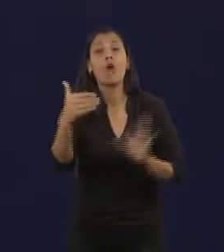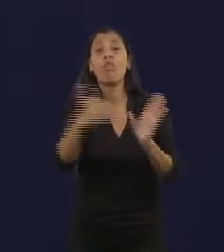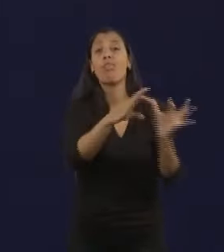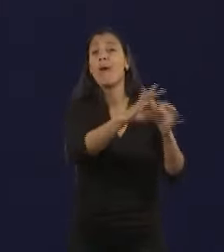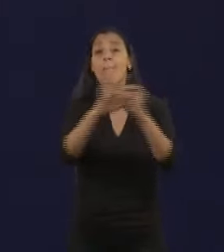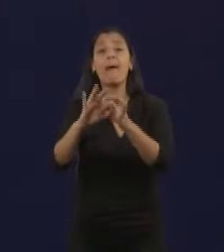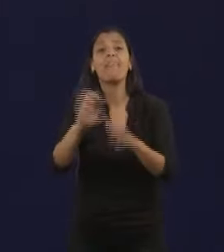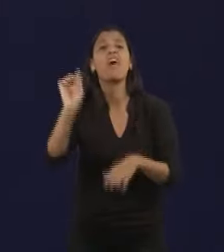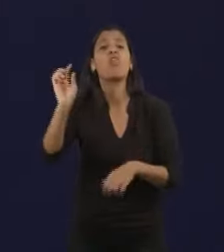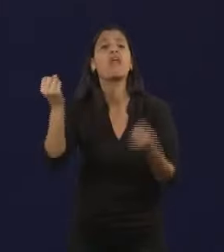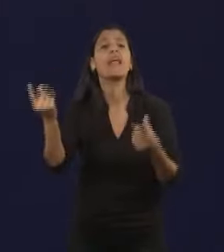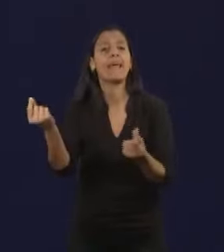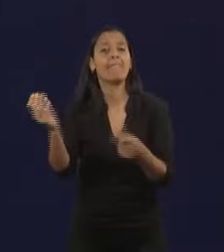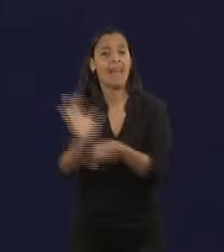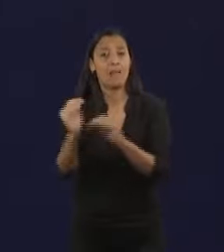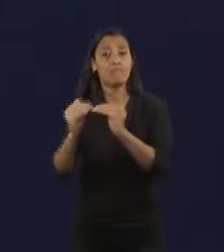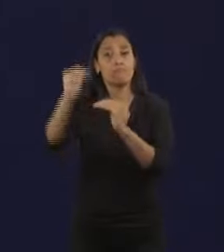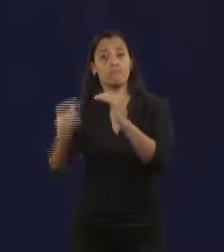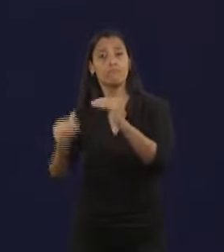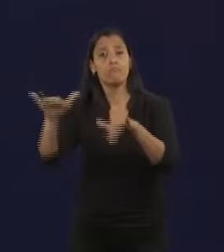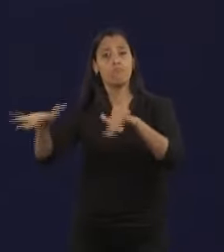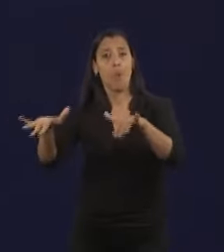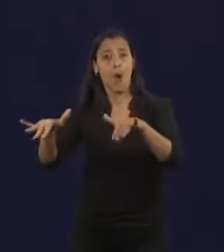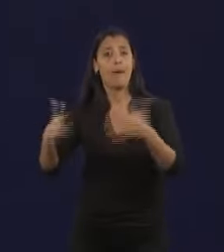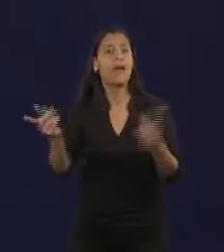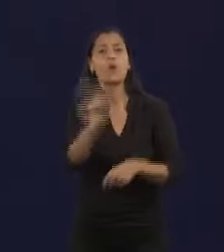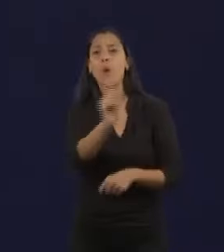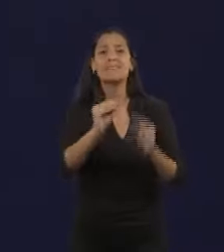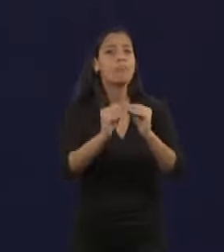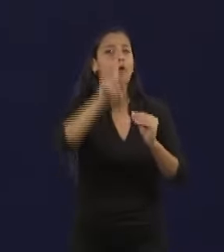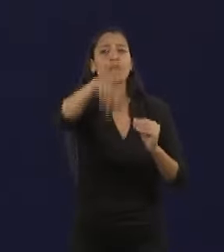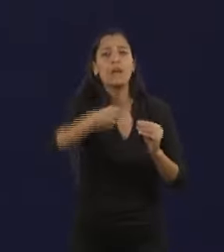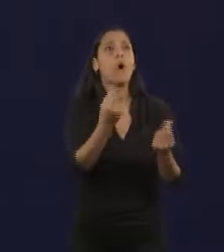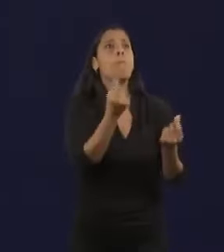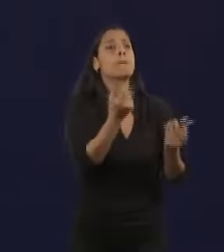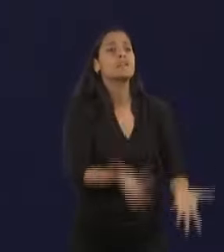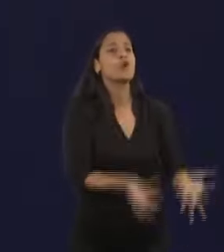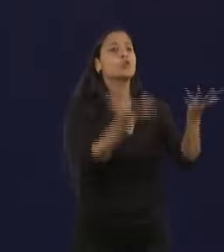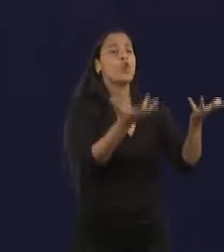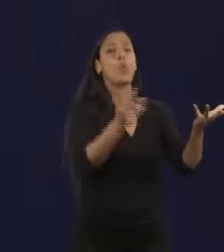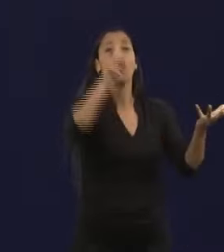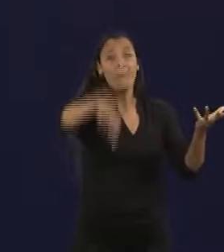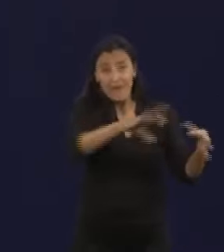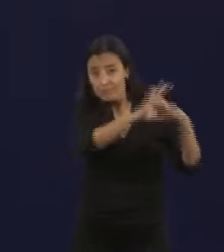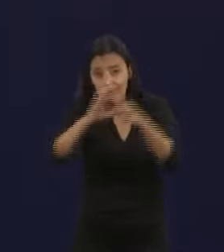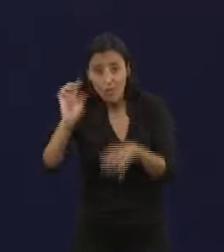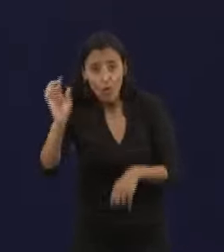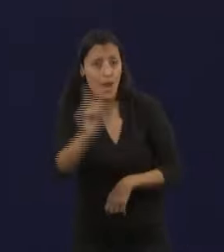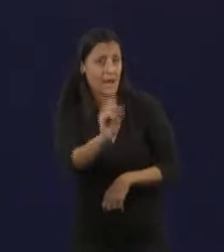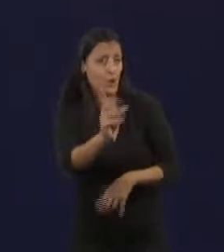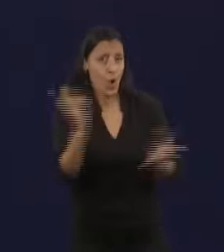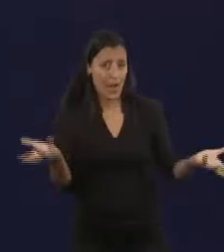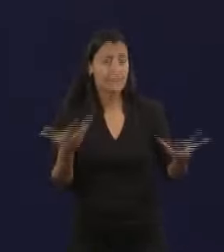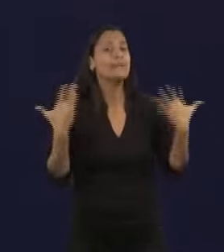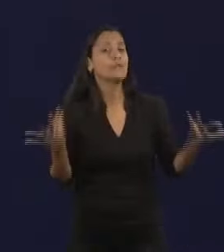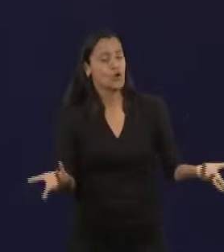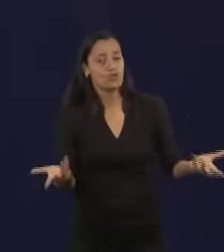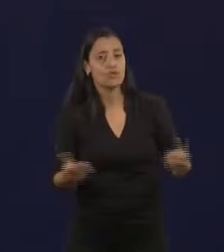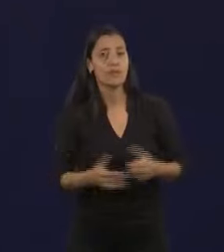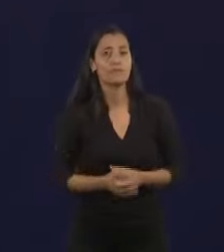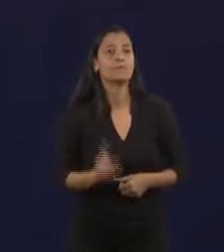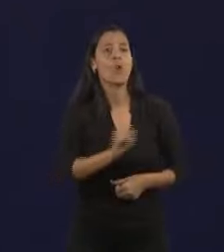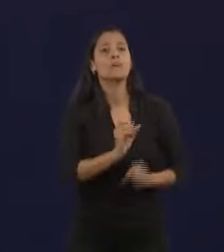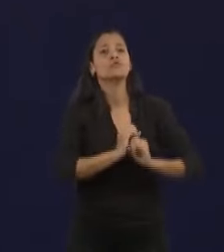efectivamente no es la razón de la Por qué aumentan los precios no sino porque detrás de eso hiciste todo eh todo mal